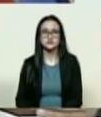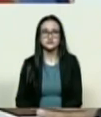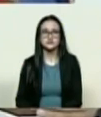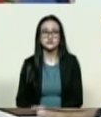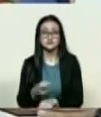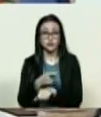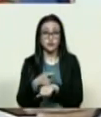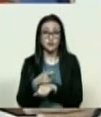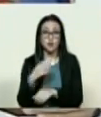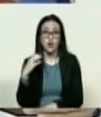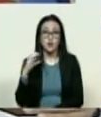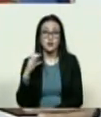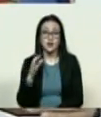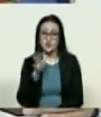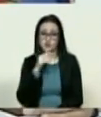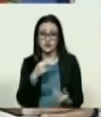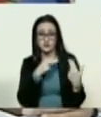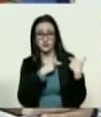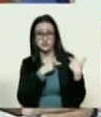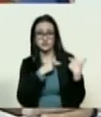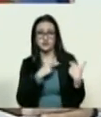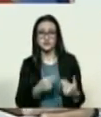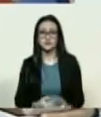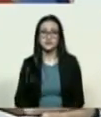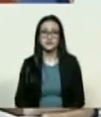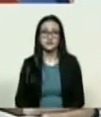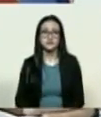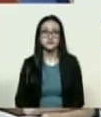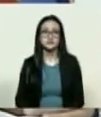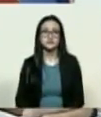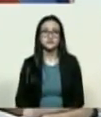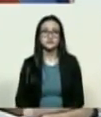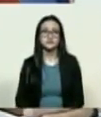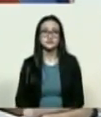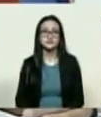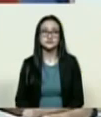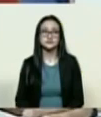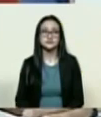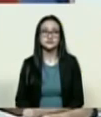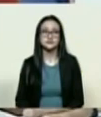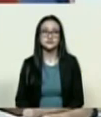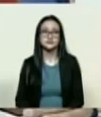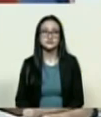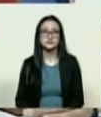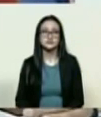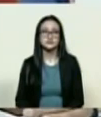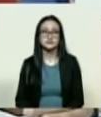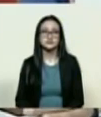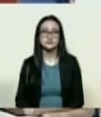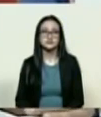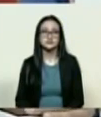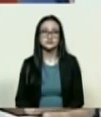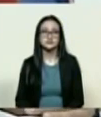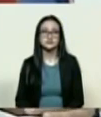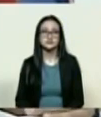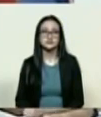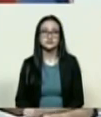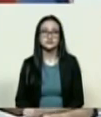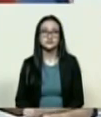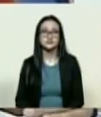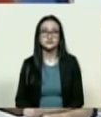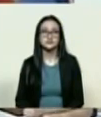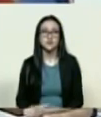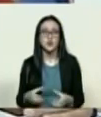gobierno colombiano el más irresponsable de toda América, no nos extraña. Que el grupo de Lima diga